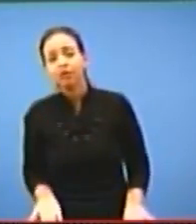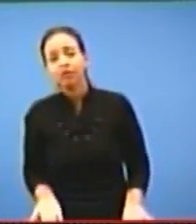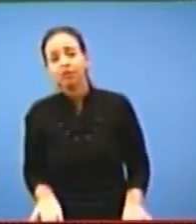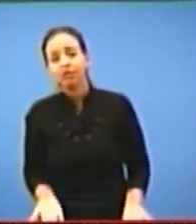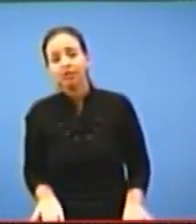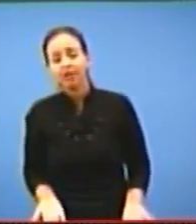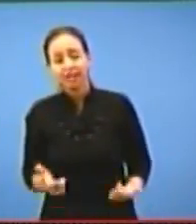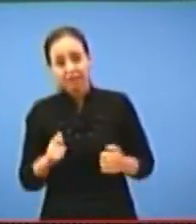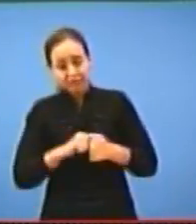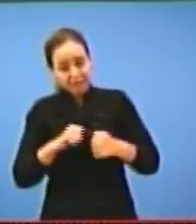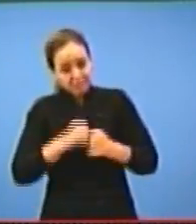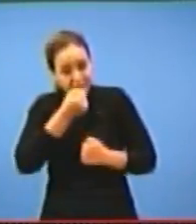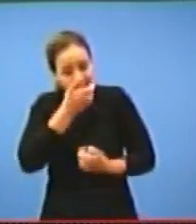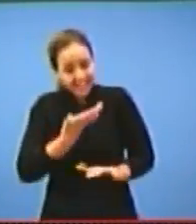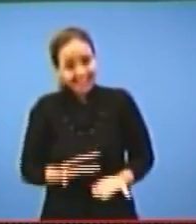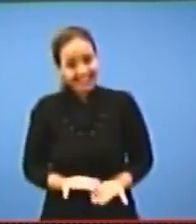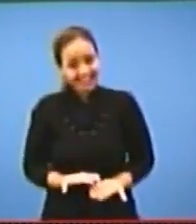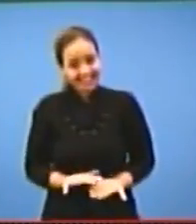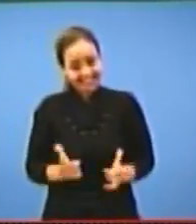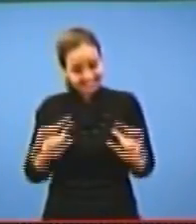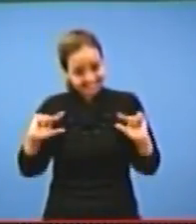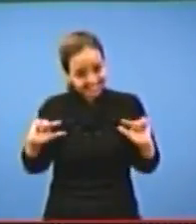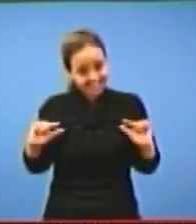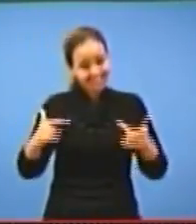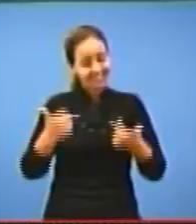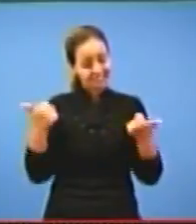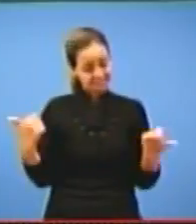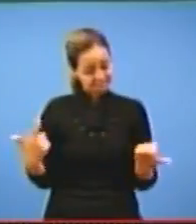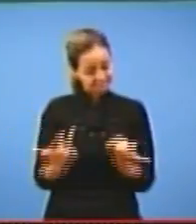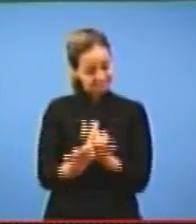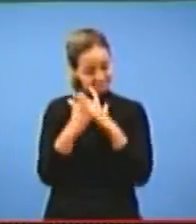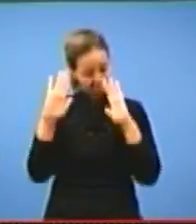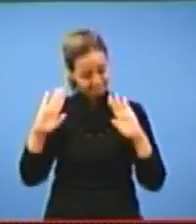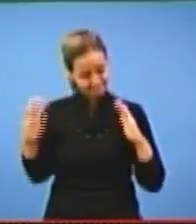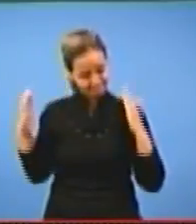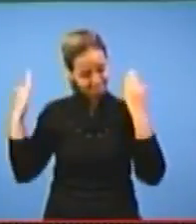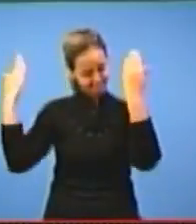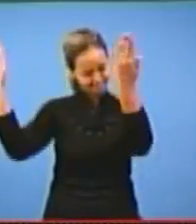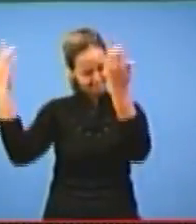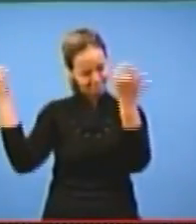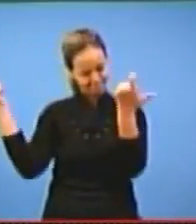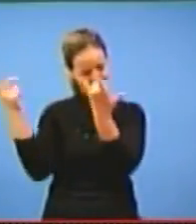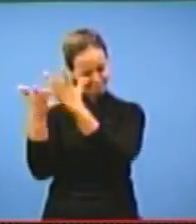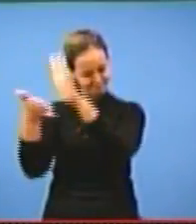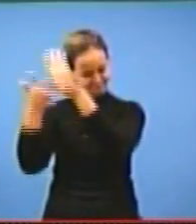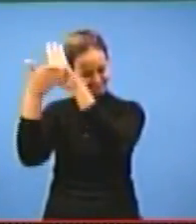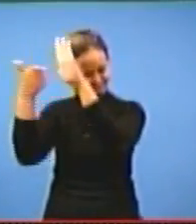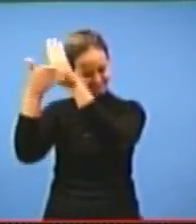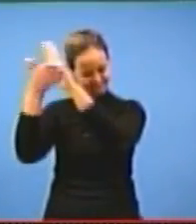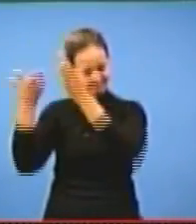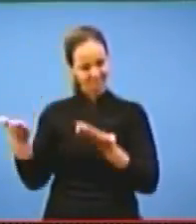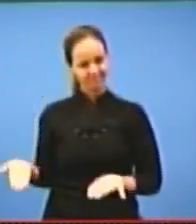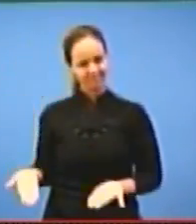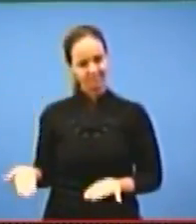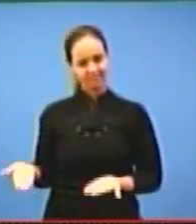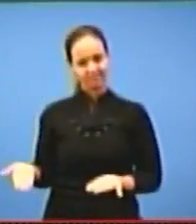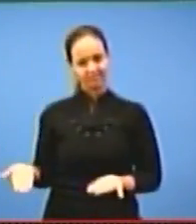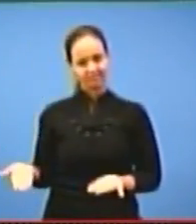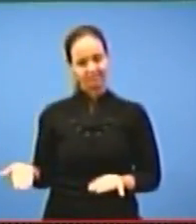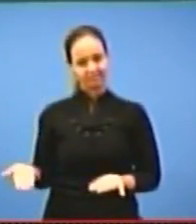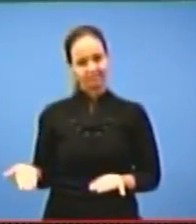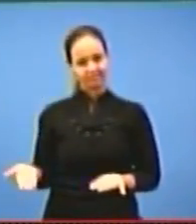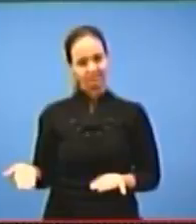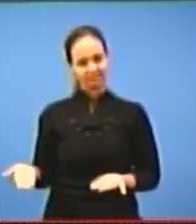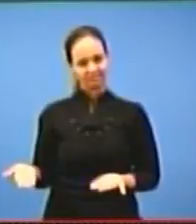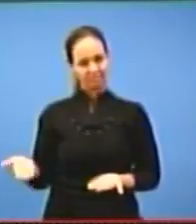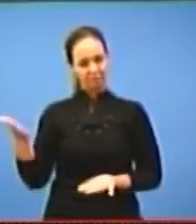Él solo nos hizo bien hasta hoy. A Él toda honra, toda gloria, todo olor, toda... Él nunca